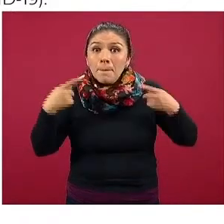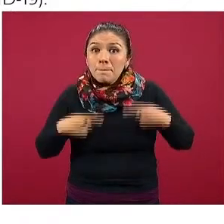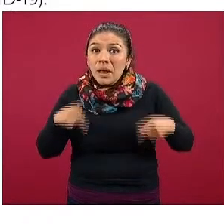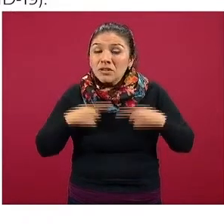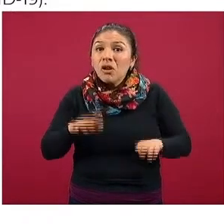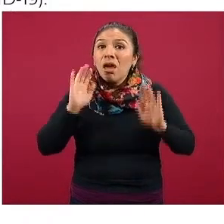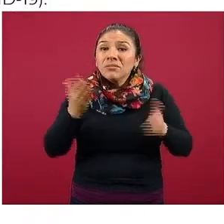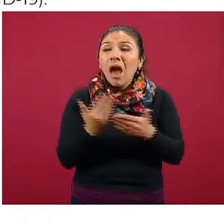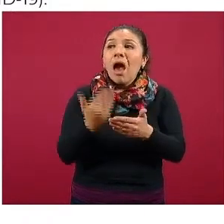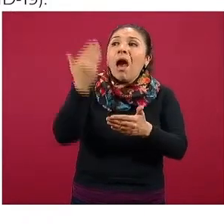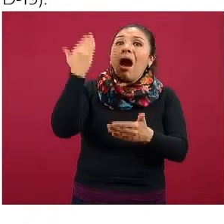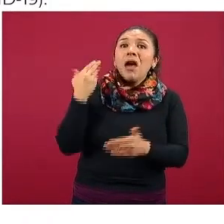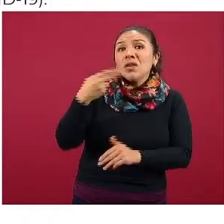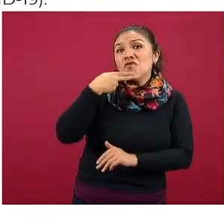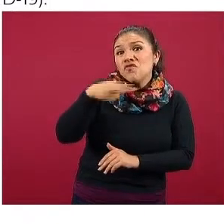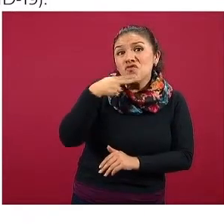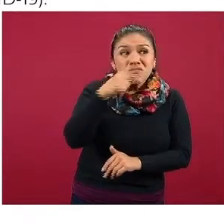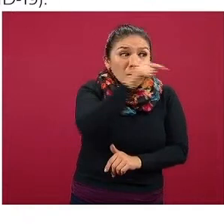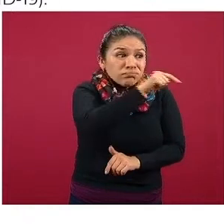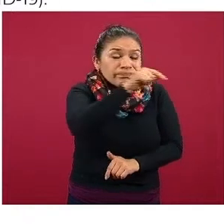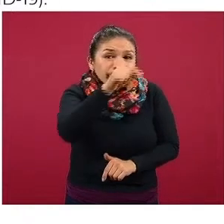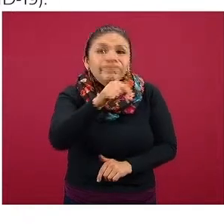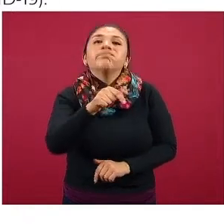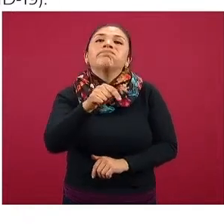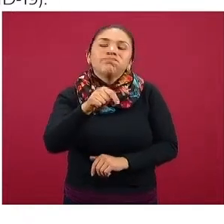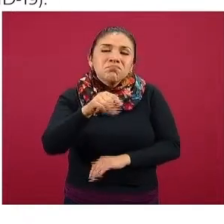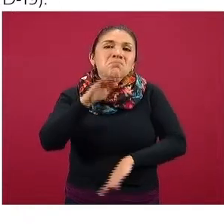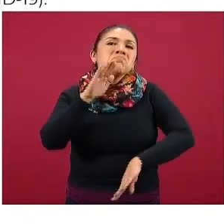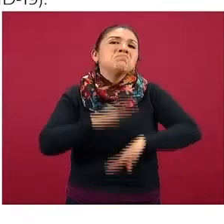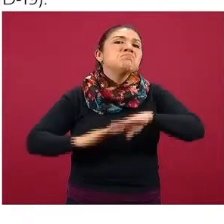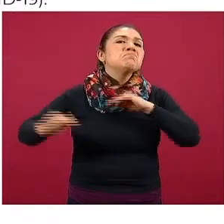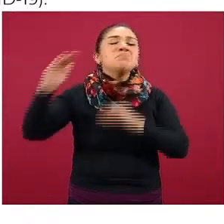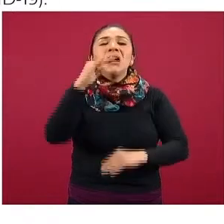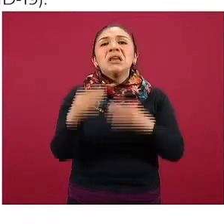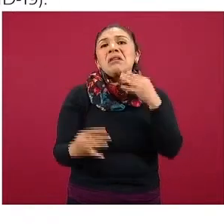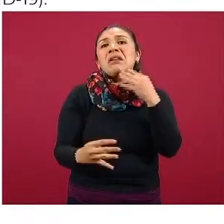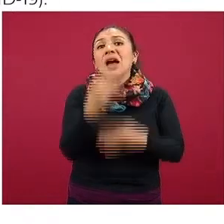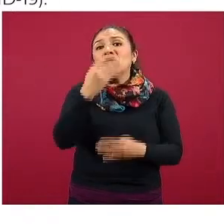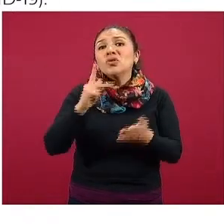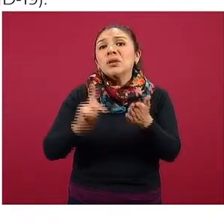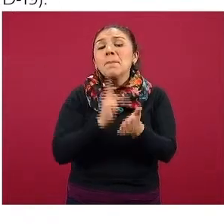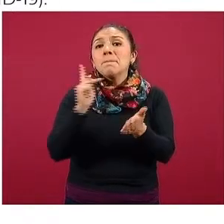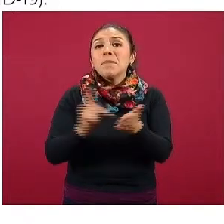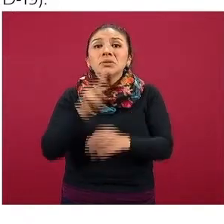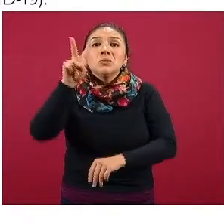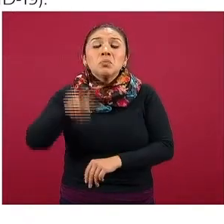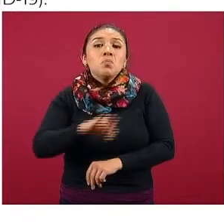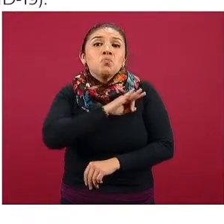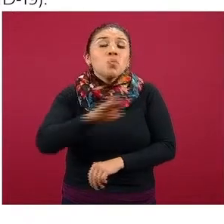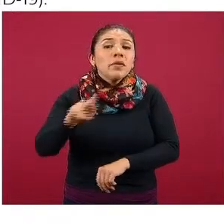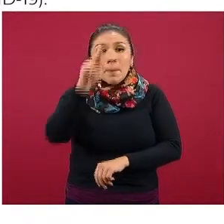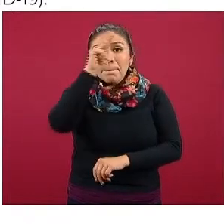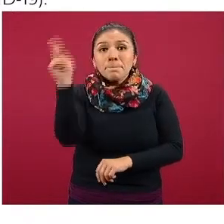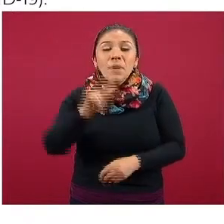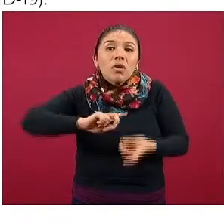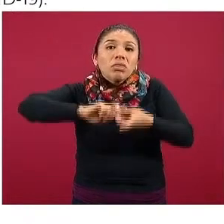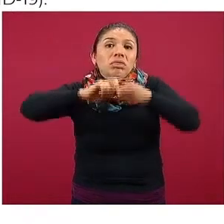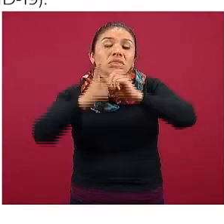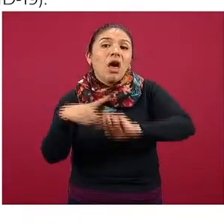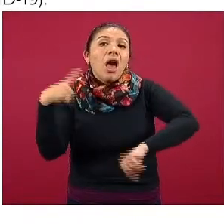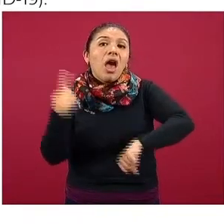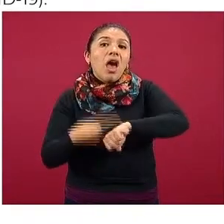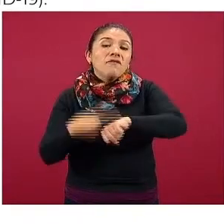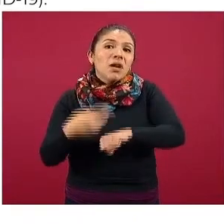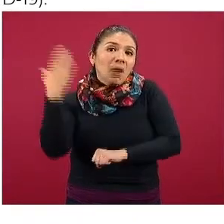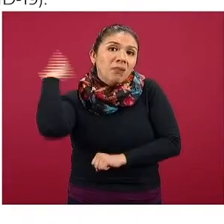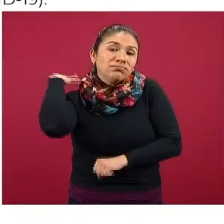tienen antecedentes de tabaquismo aumenta hasta 14 veces el riesgo de neumonía, que es esta